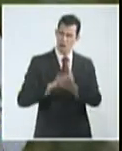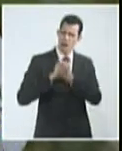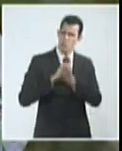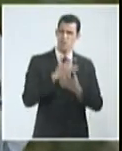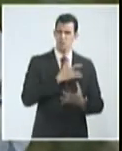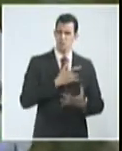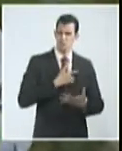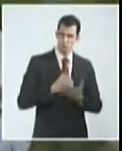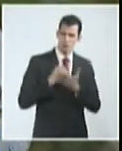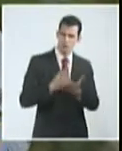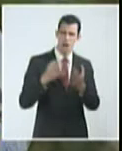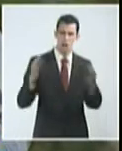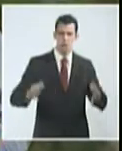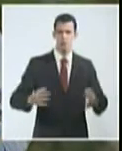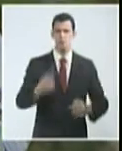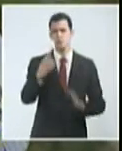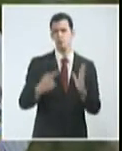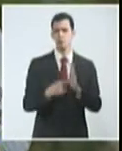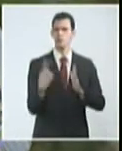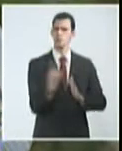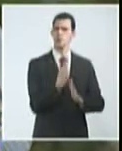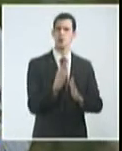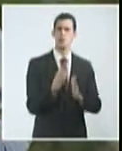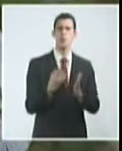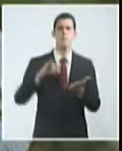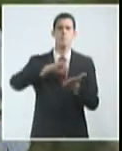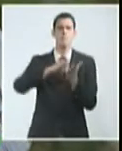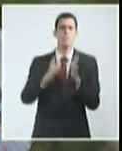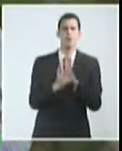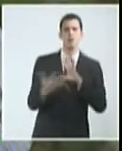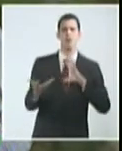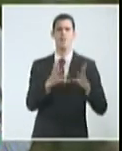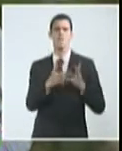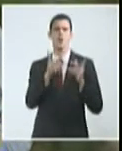proyecto que es una revolución socialista, genuina,